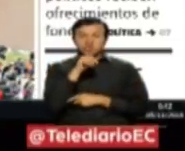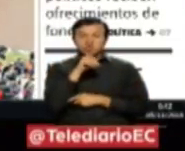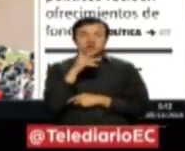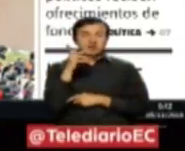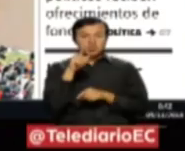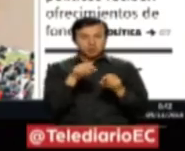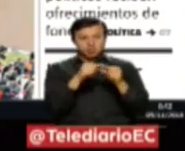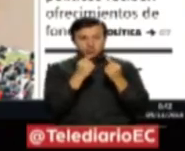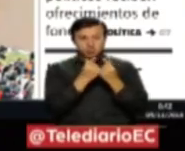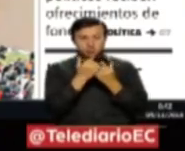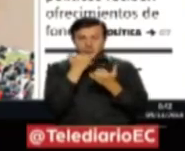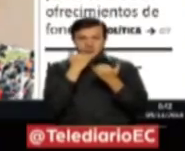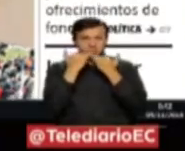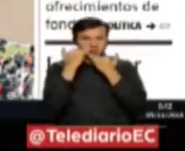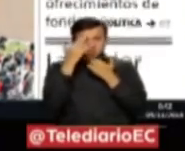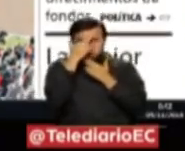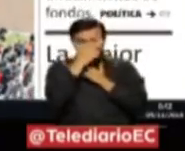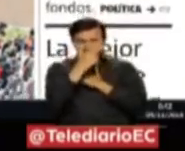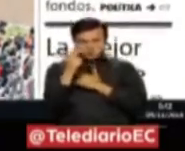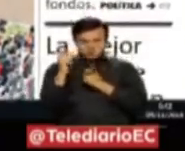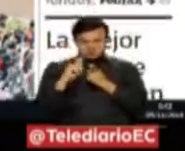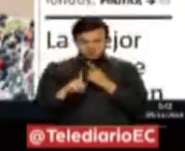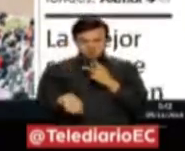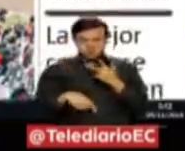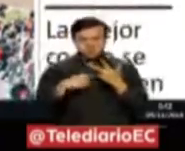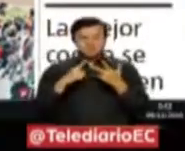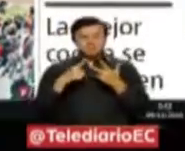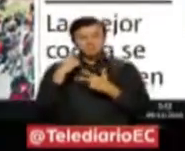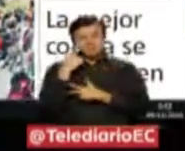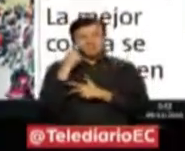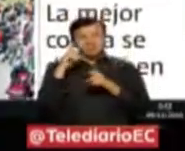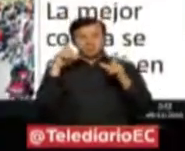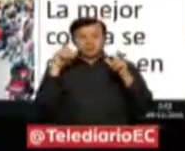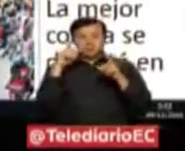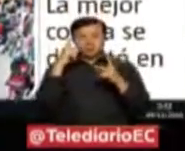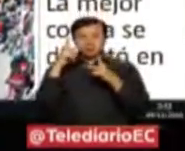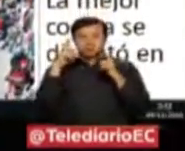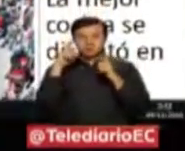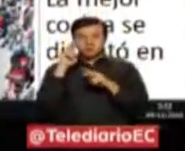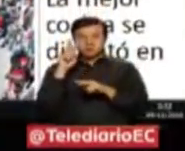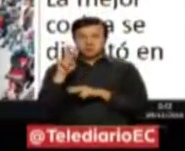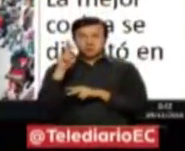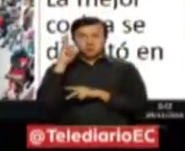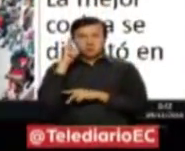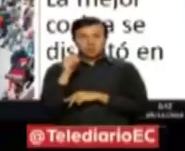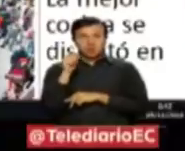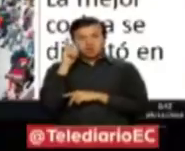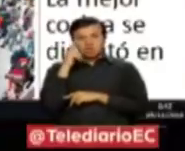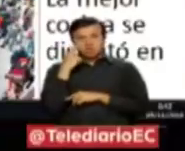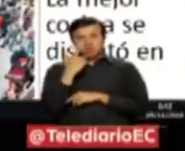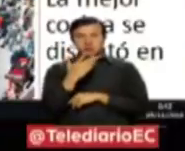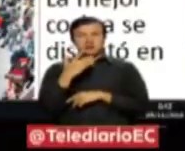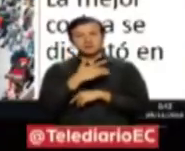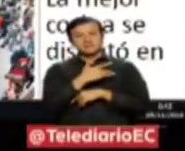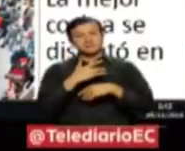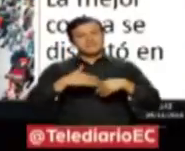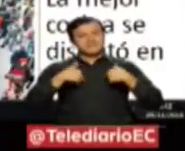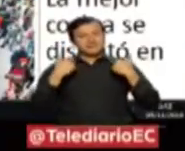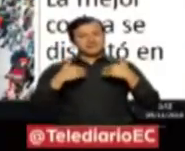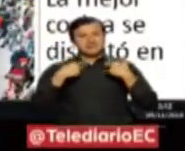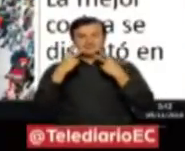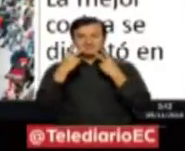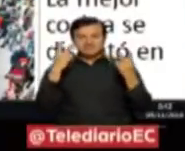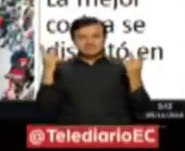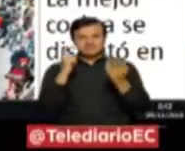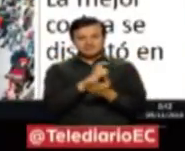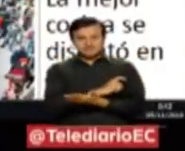de grupos irregulares. Y finalmente, con un amplio despliegue gráfico, los cuencanos se emocionan con las pruebas